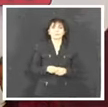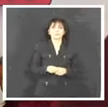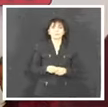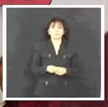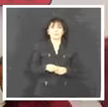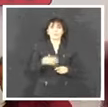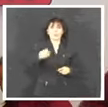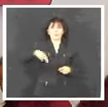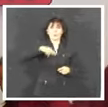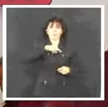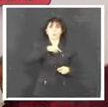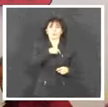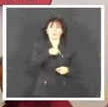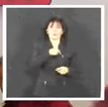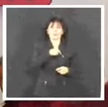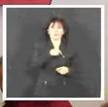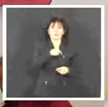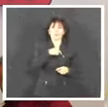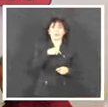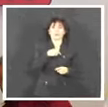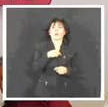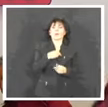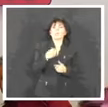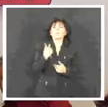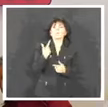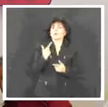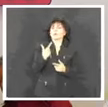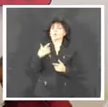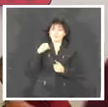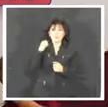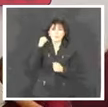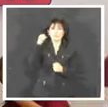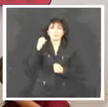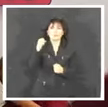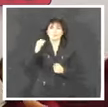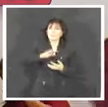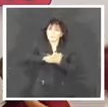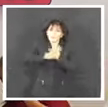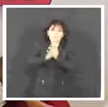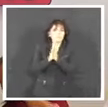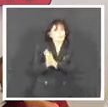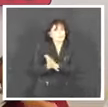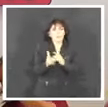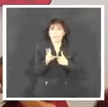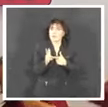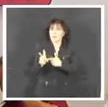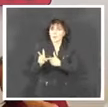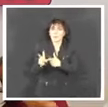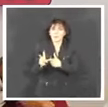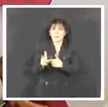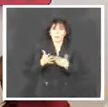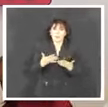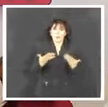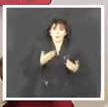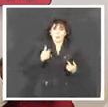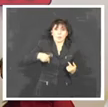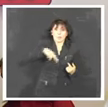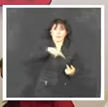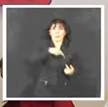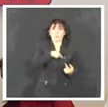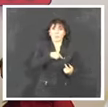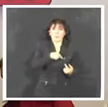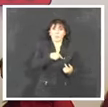nuestro movimiento es la transformación, porque estamos viviendo ya con